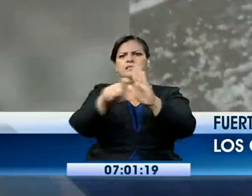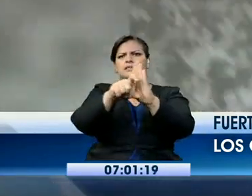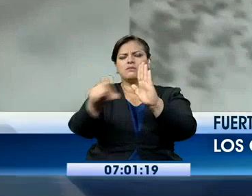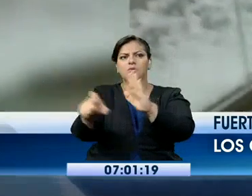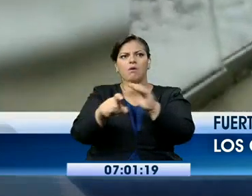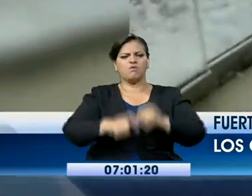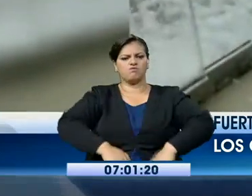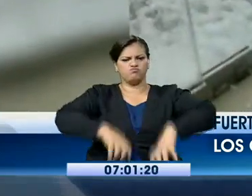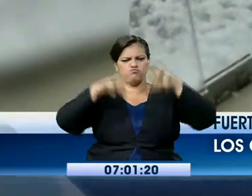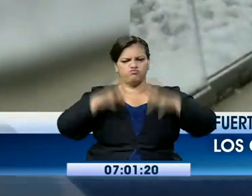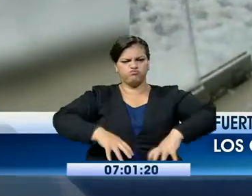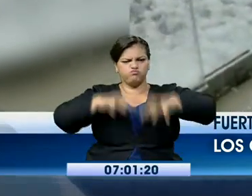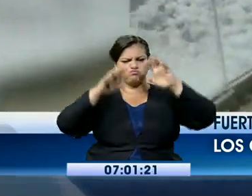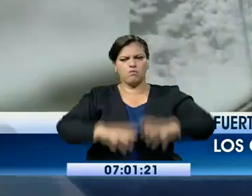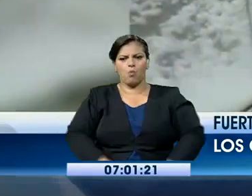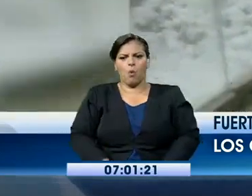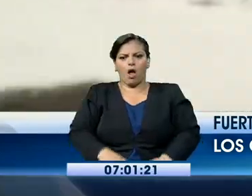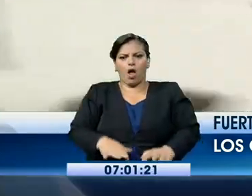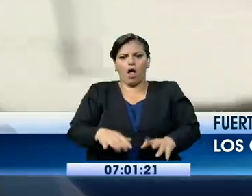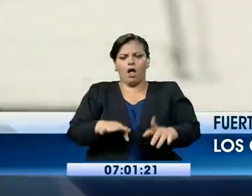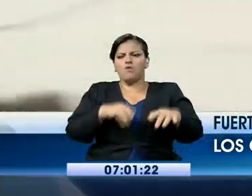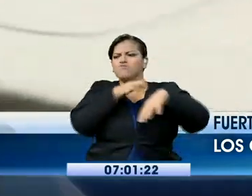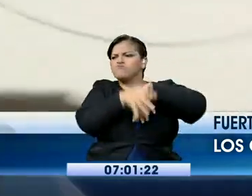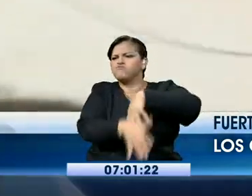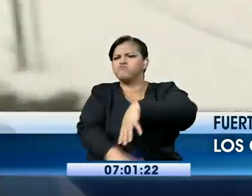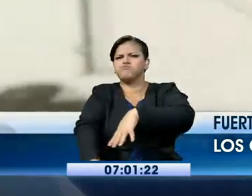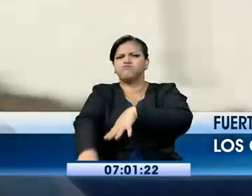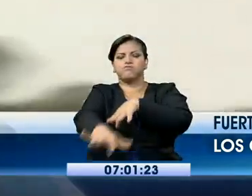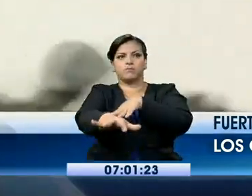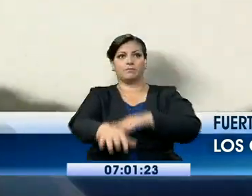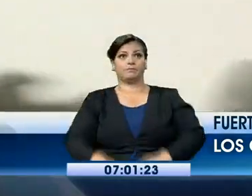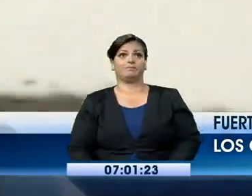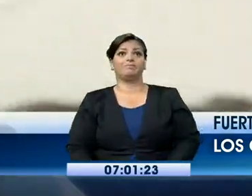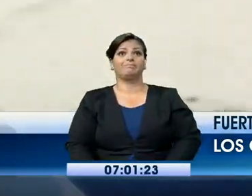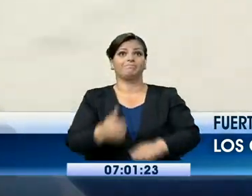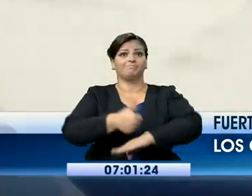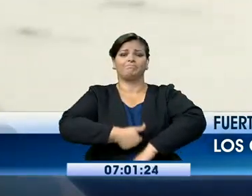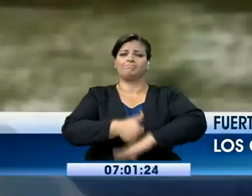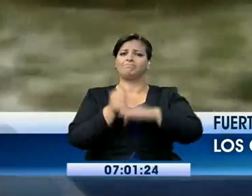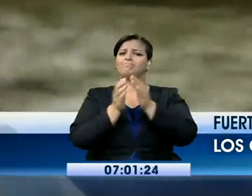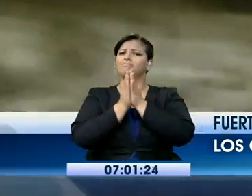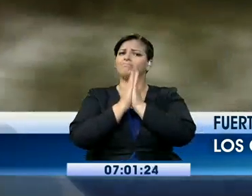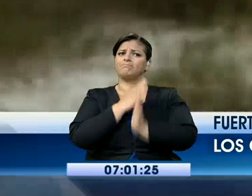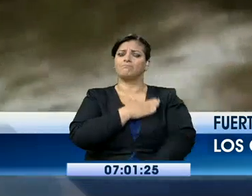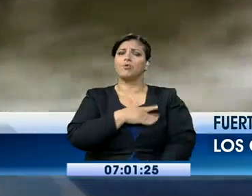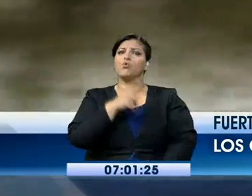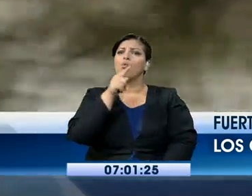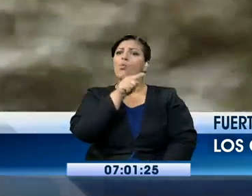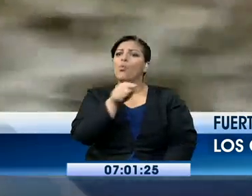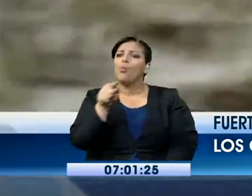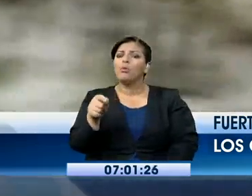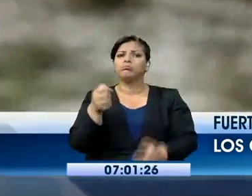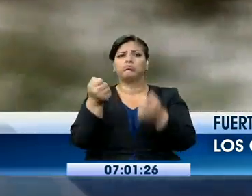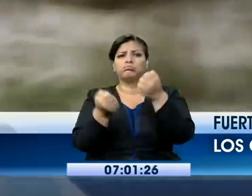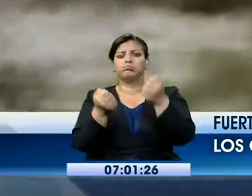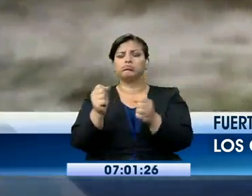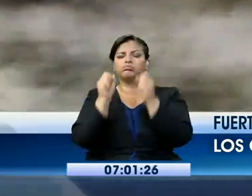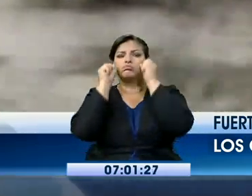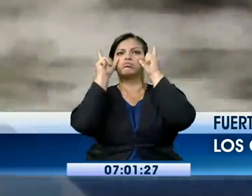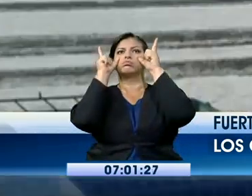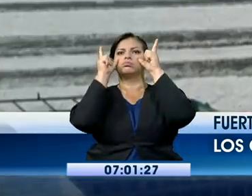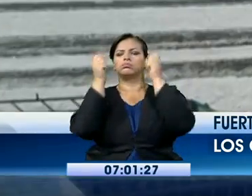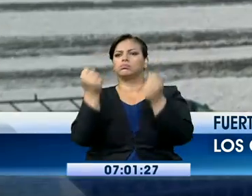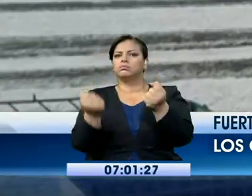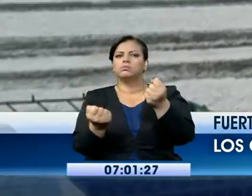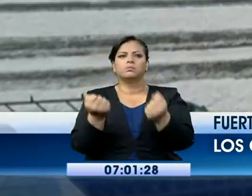alertar sobre cualquier tipo de emergencia. Miren ustedes las imágenes, creo que lo dicen absolutamente todo. Lluvia, granizo